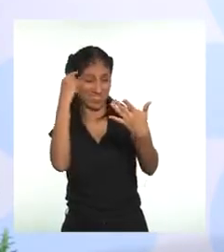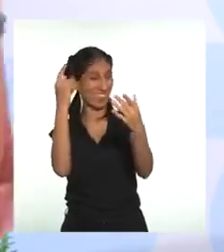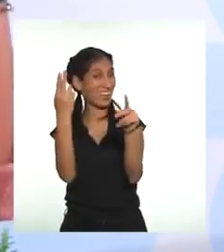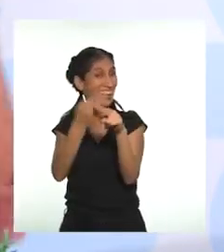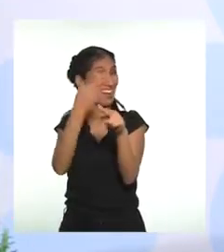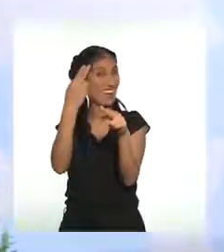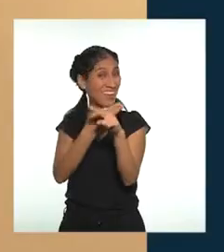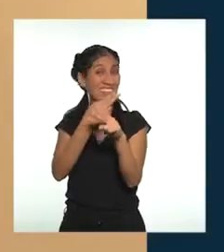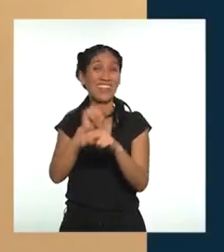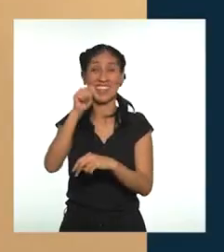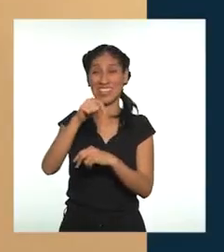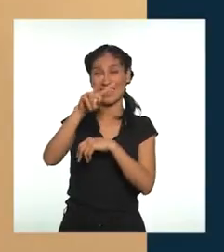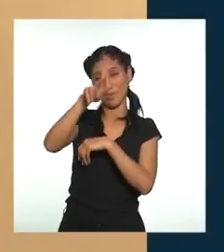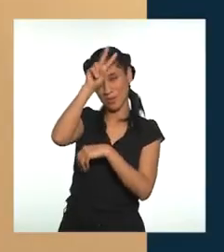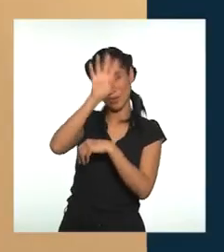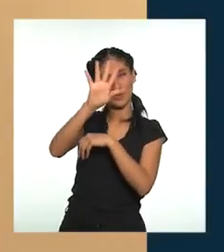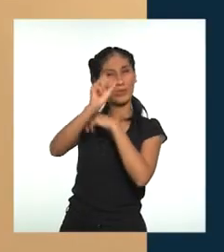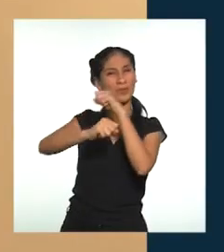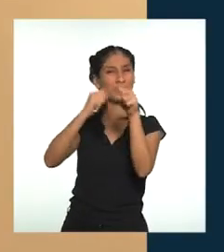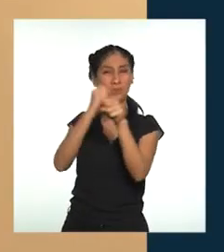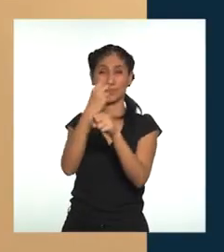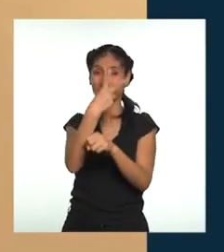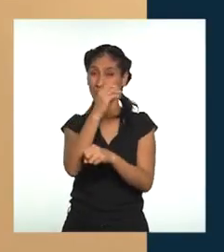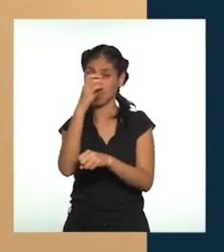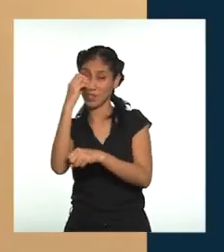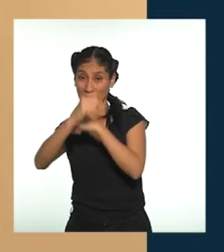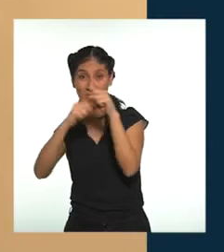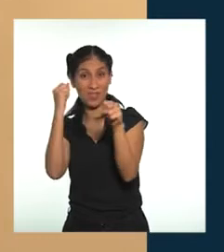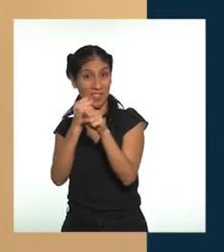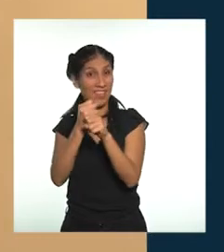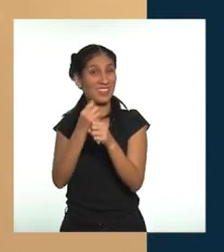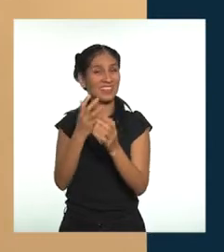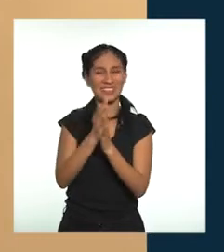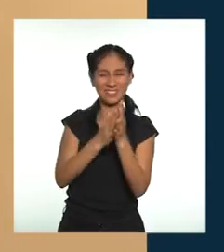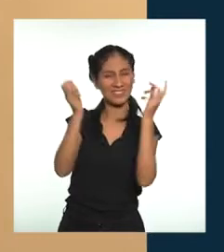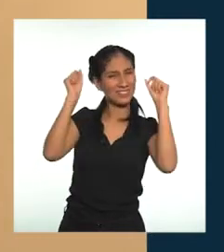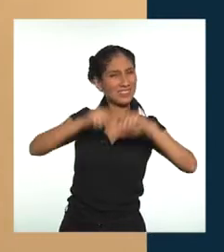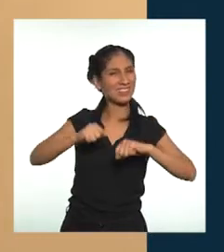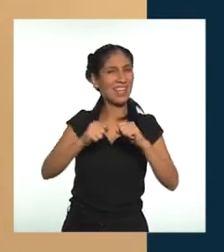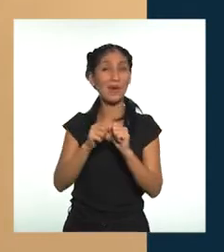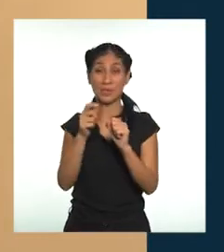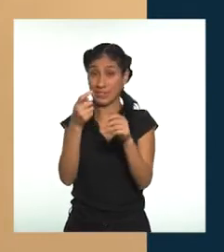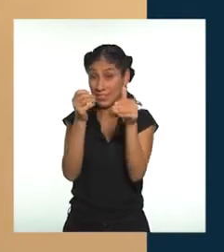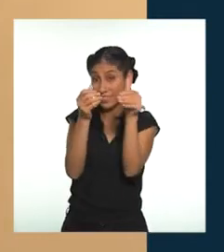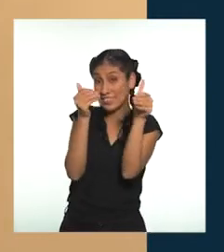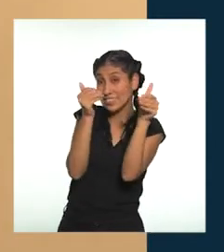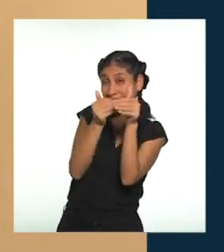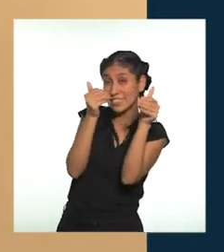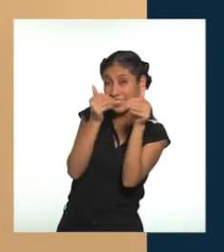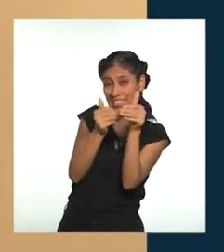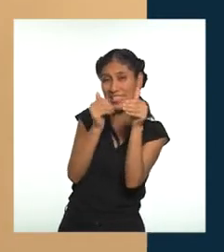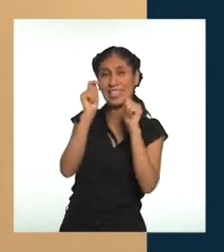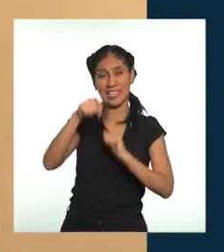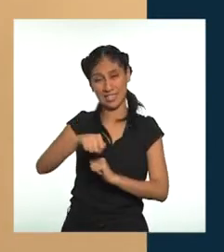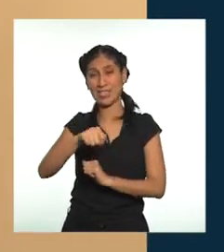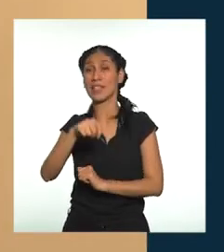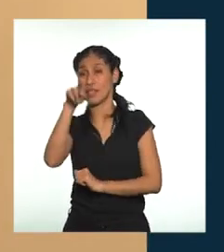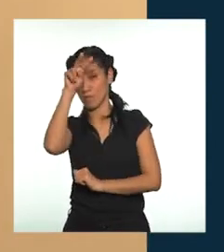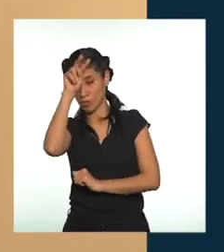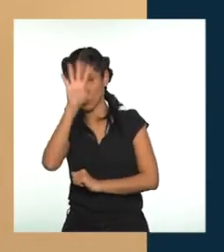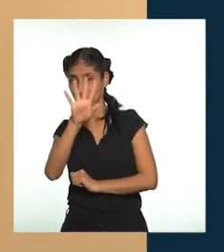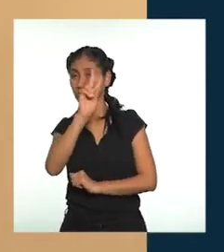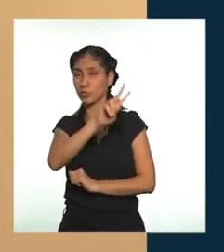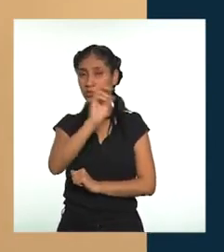al Bicentenario. Exactamente, eso te iba a decir. A puertas de la conmemoración por